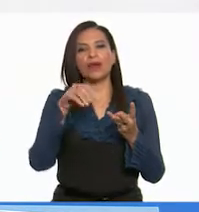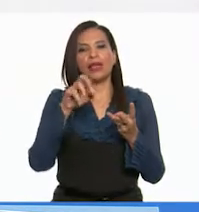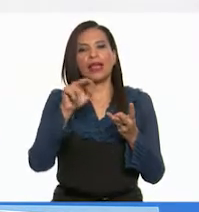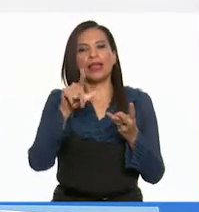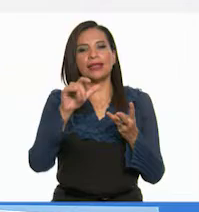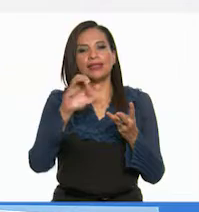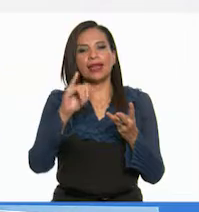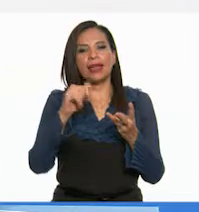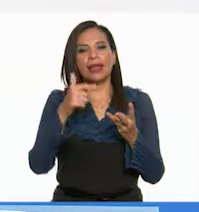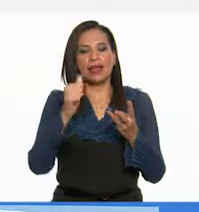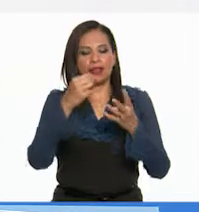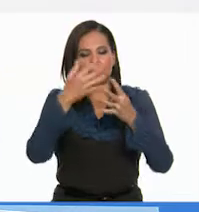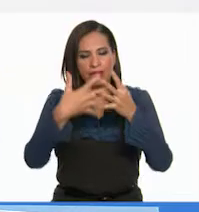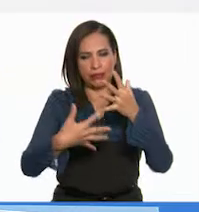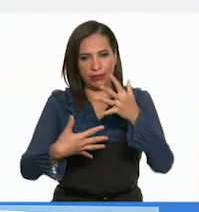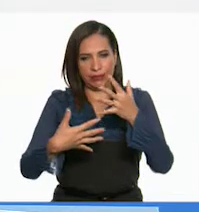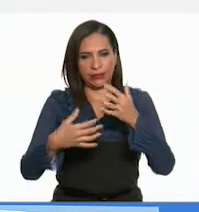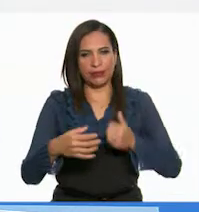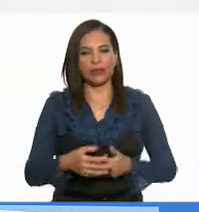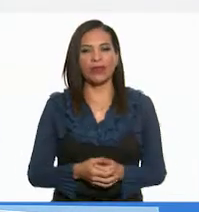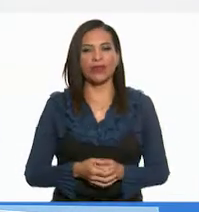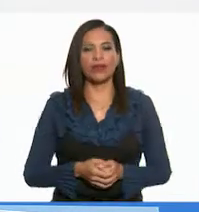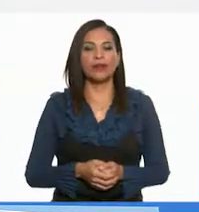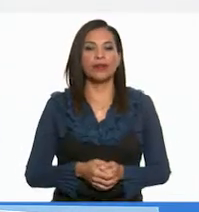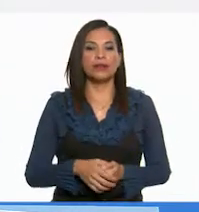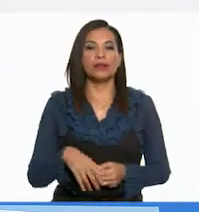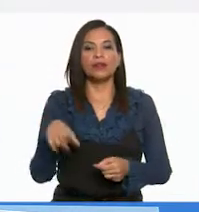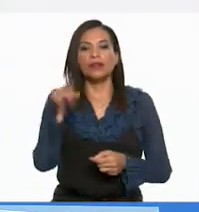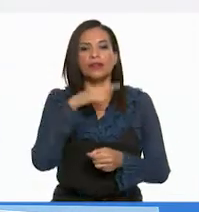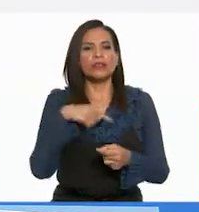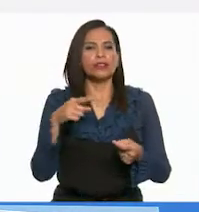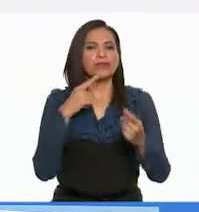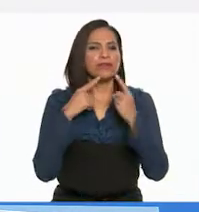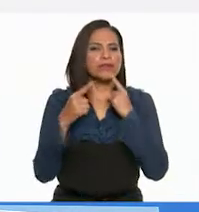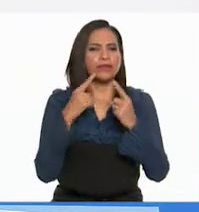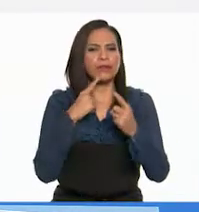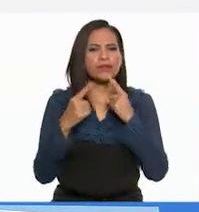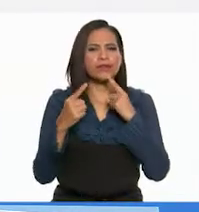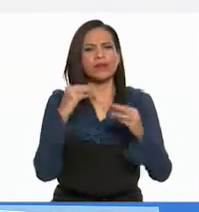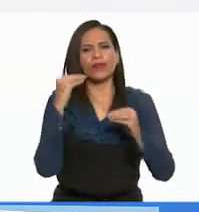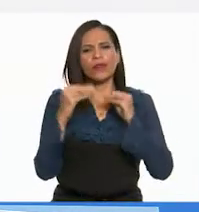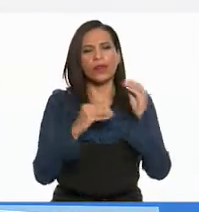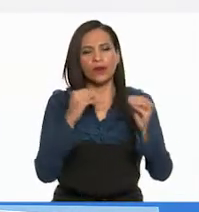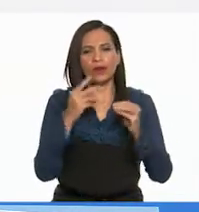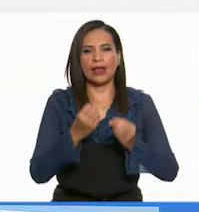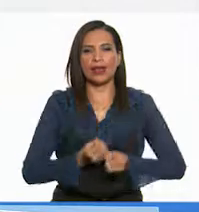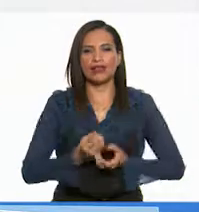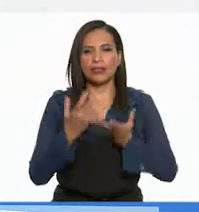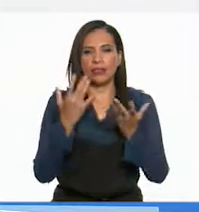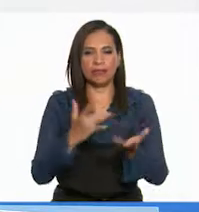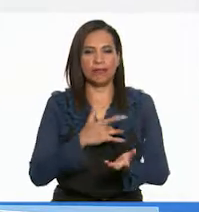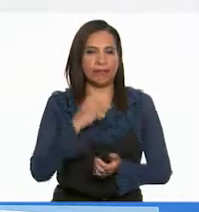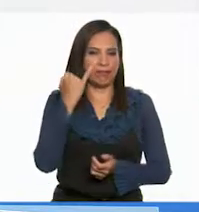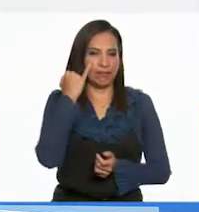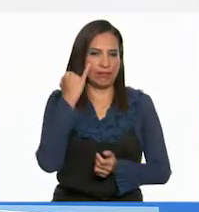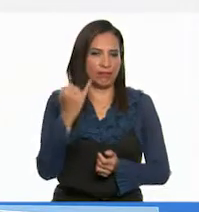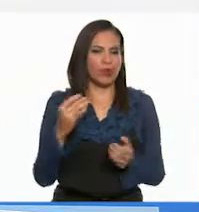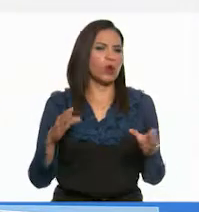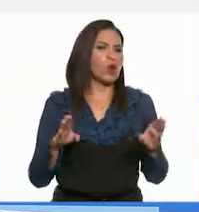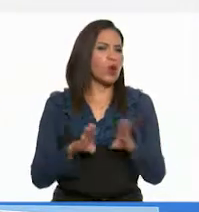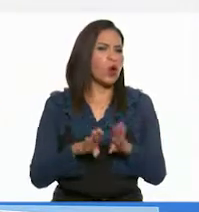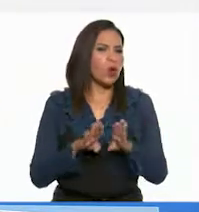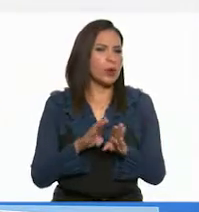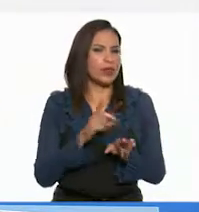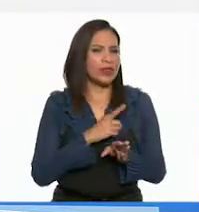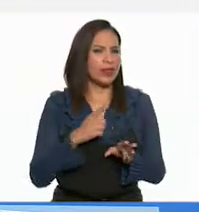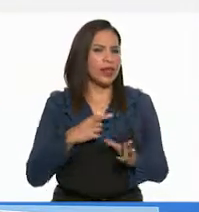Liceaga, entre otros. Y nos dimos a la tarea de debatir, expresar nuestras ideas de cómo se